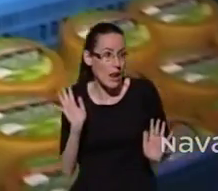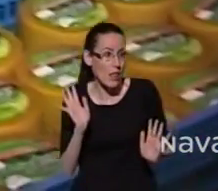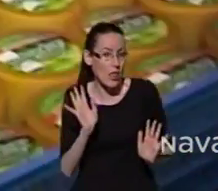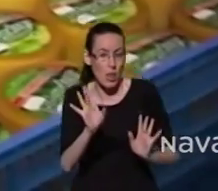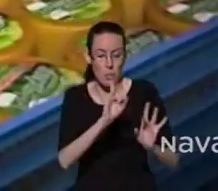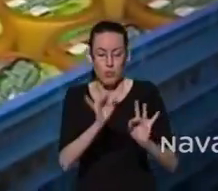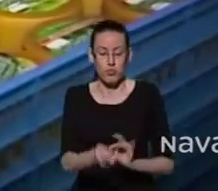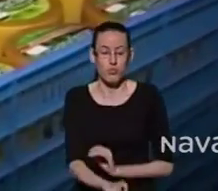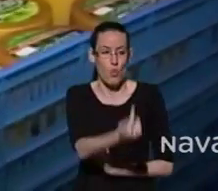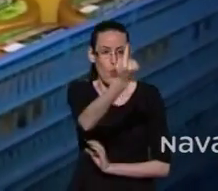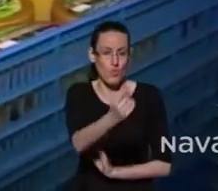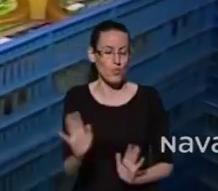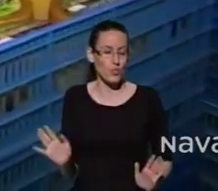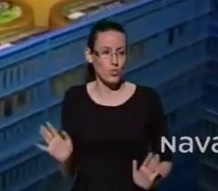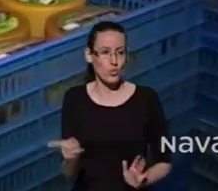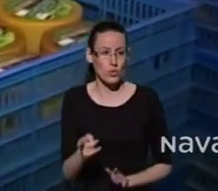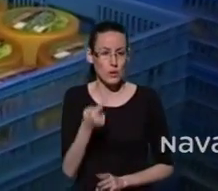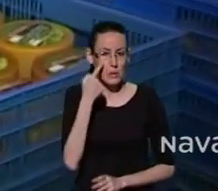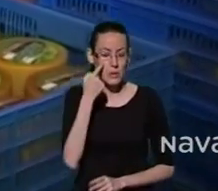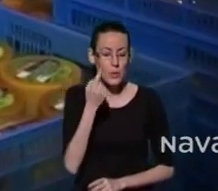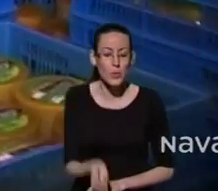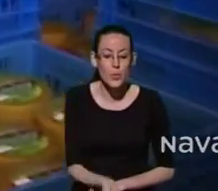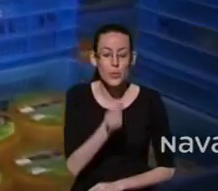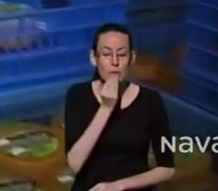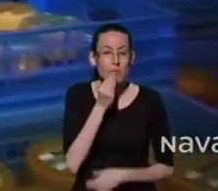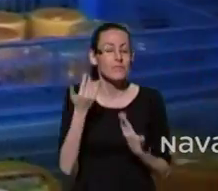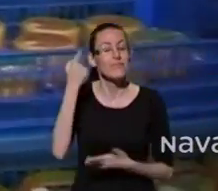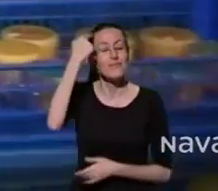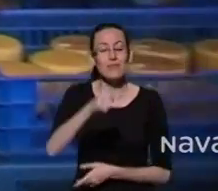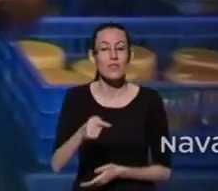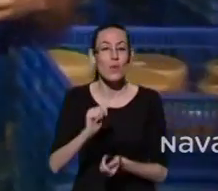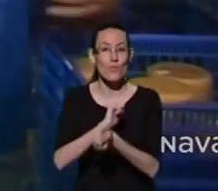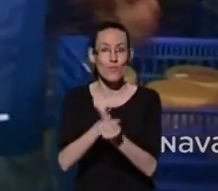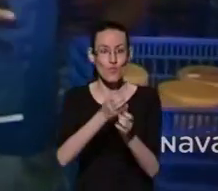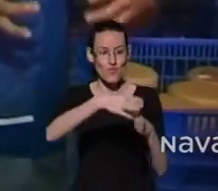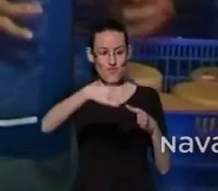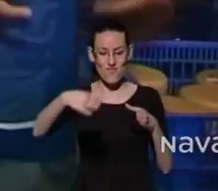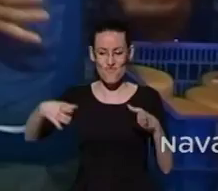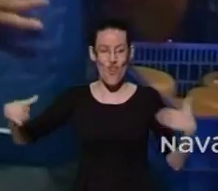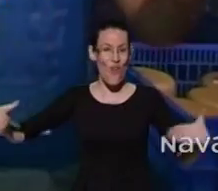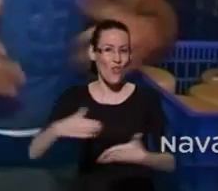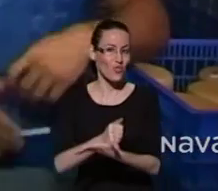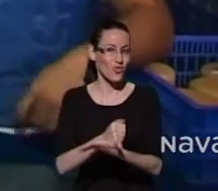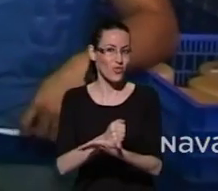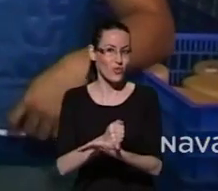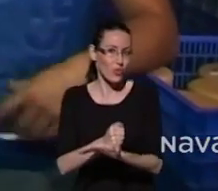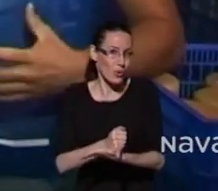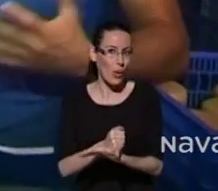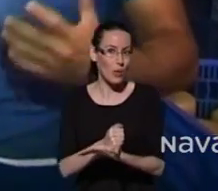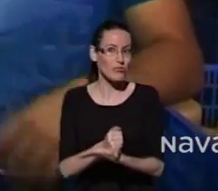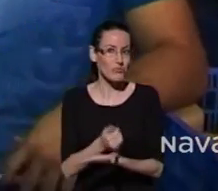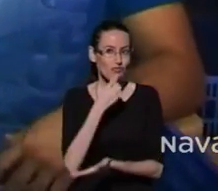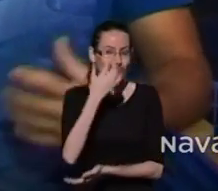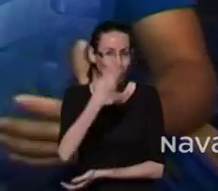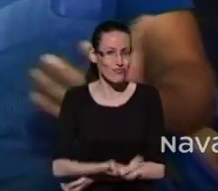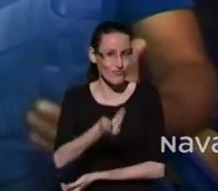el que catas. O sea, así sabemos que todo el queso que hay aquí, pues digamos, tú coges un queso representativo de lo que sería, o de lo que